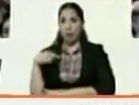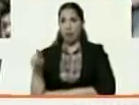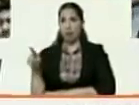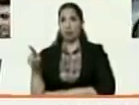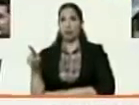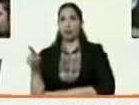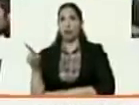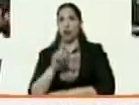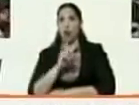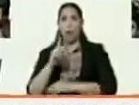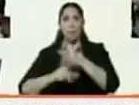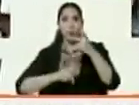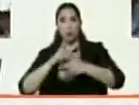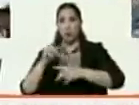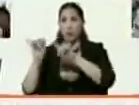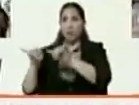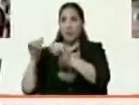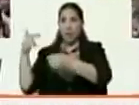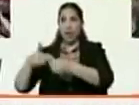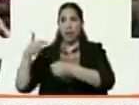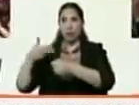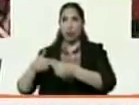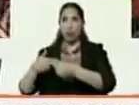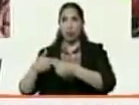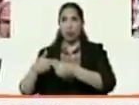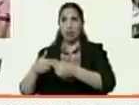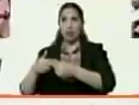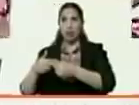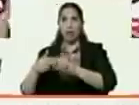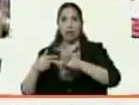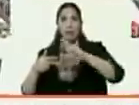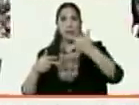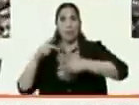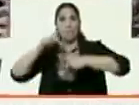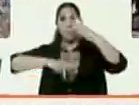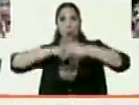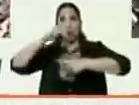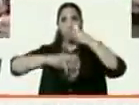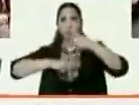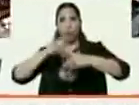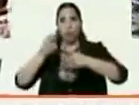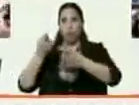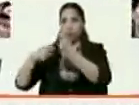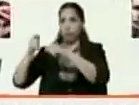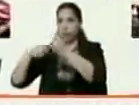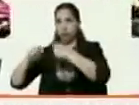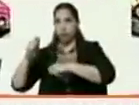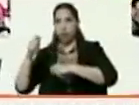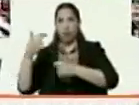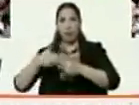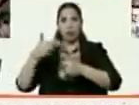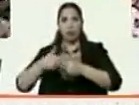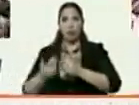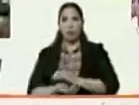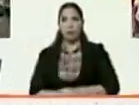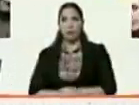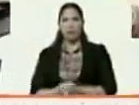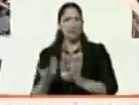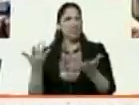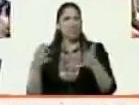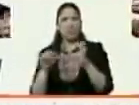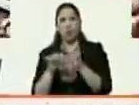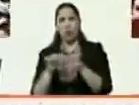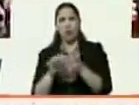de no producir su gasolina en ser el tercer productor de exportador de gasolina. ¿De dónde